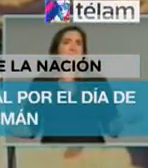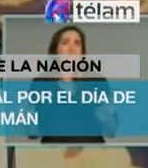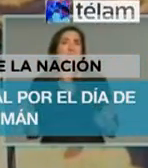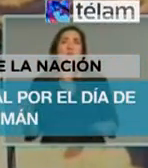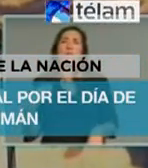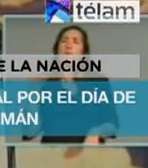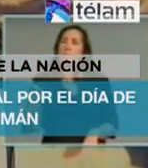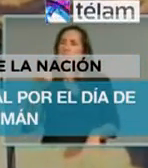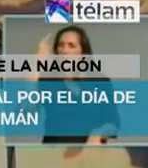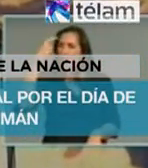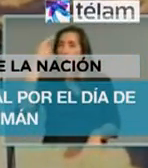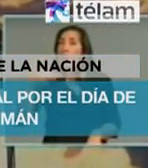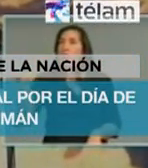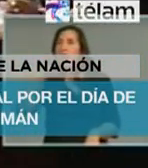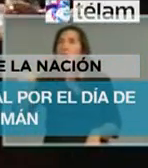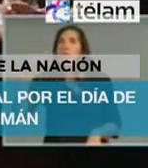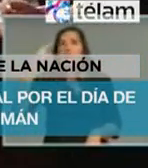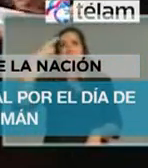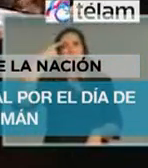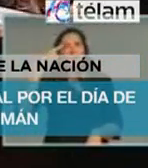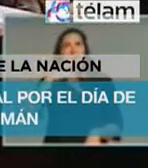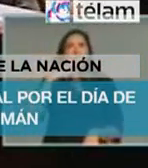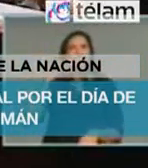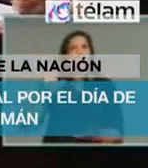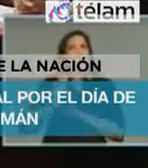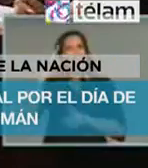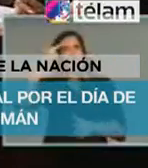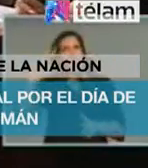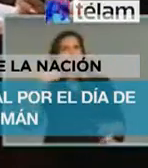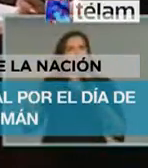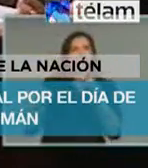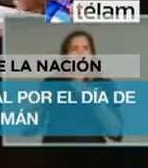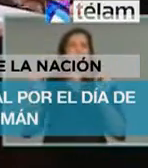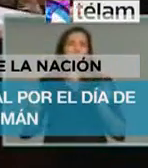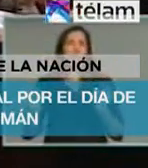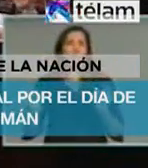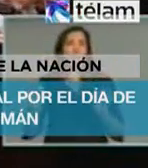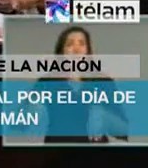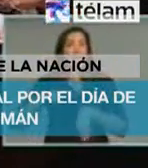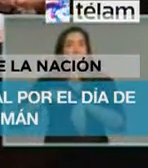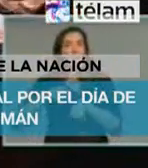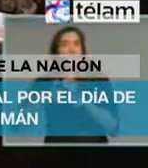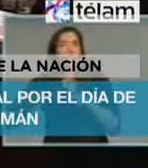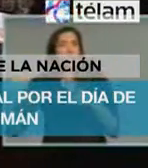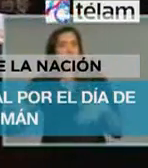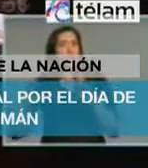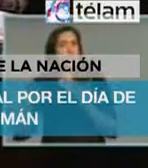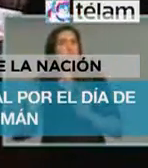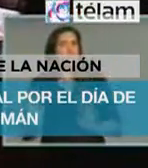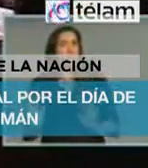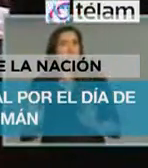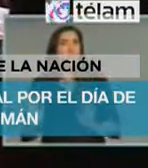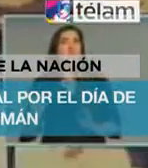Digo que es necesario tener inteligencia para esta etapa y comprender que en la figura